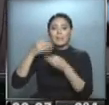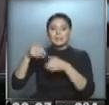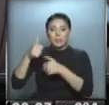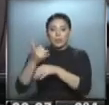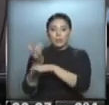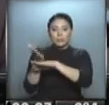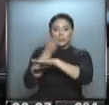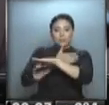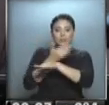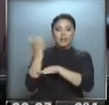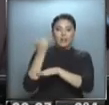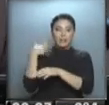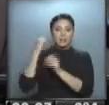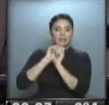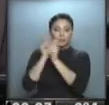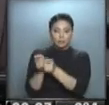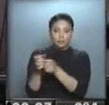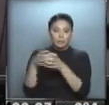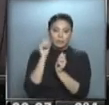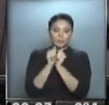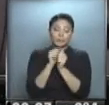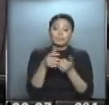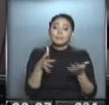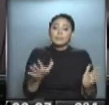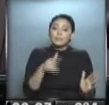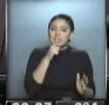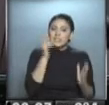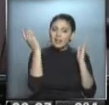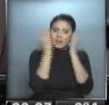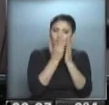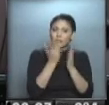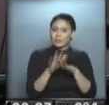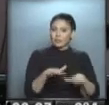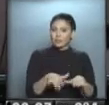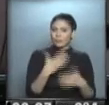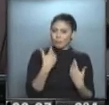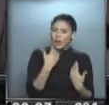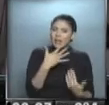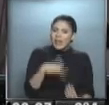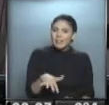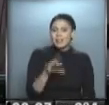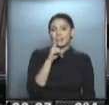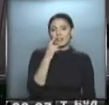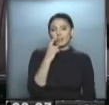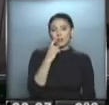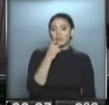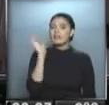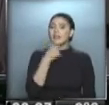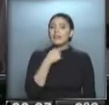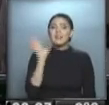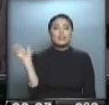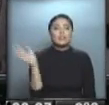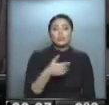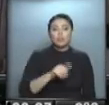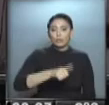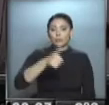campeonato aquí en la Argentina. Así que me da la sensación que en el análisis uno entiende, ¿no?, a Ramón Díaz para todo lo que pretende River.